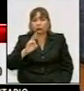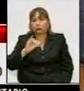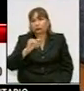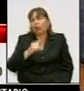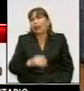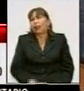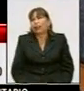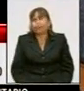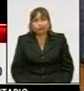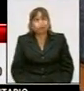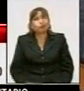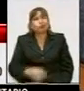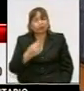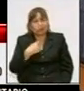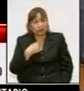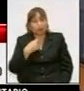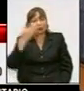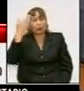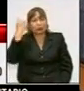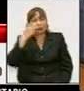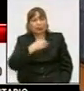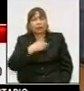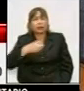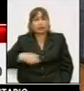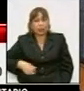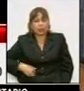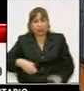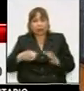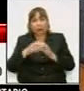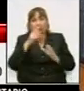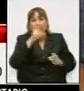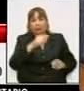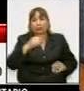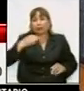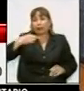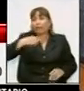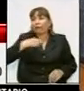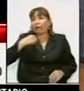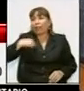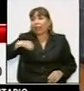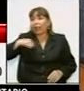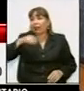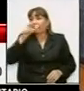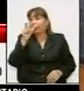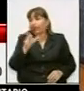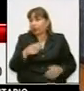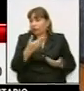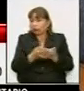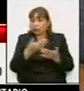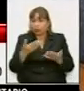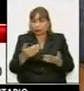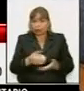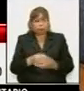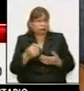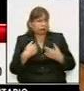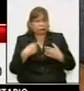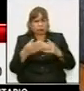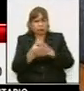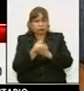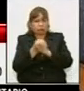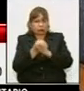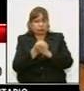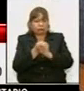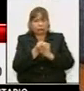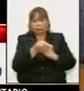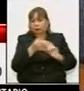lo conozco cuando yo fui presidente regional y él fue alcalde, por eso hay más temas, digamos, protocolares. Pero no hemos tenido amistad porque